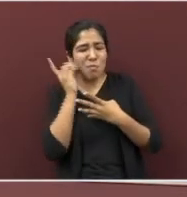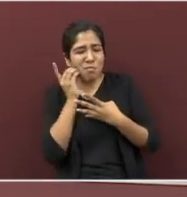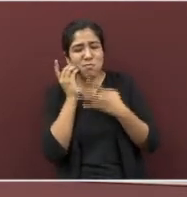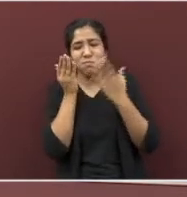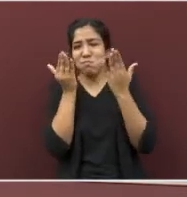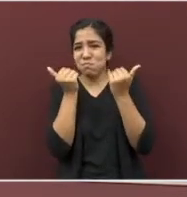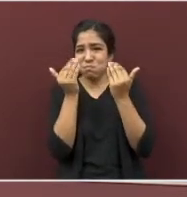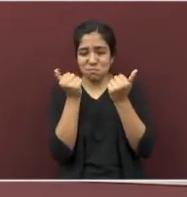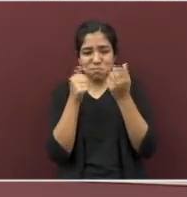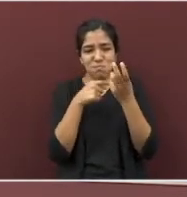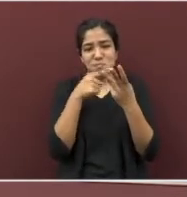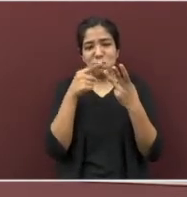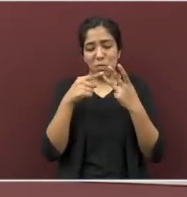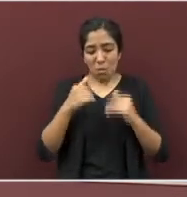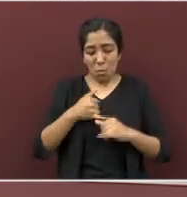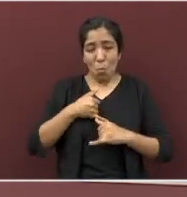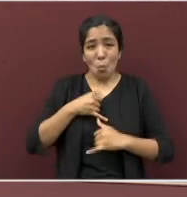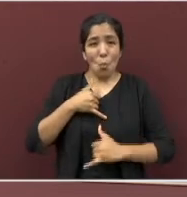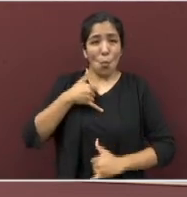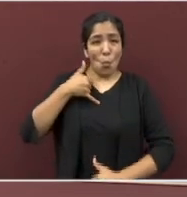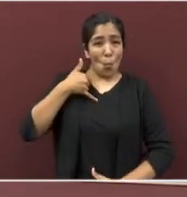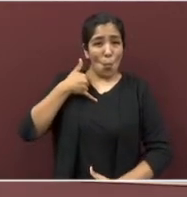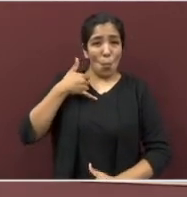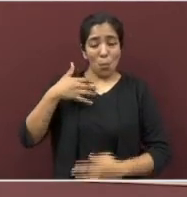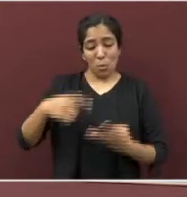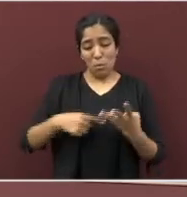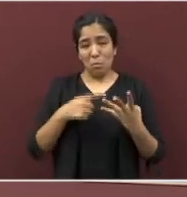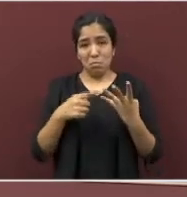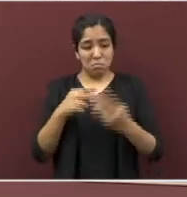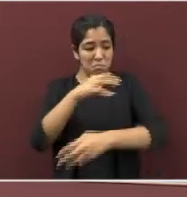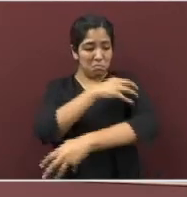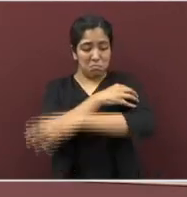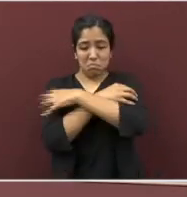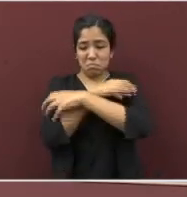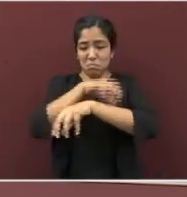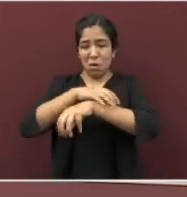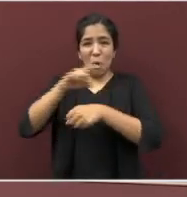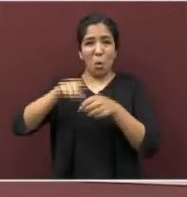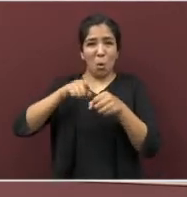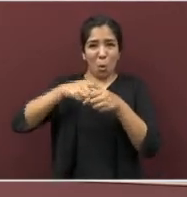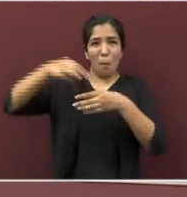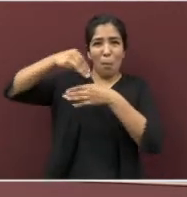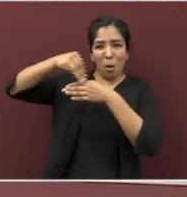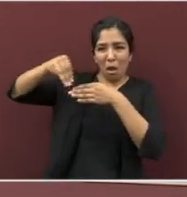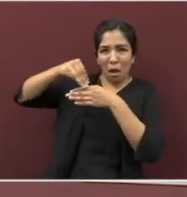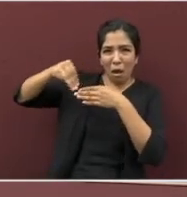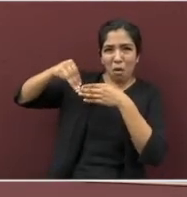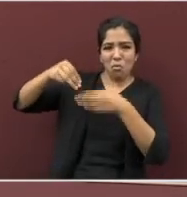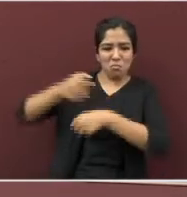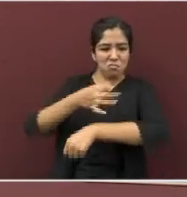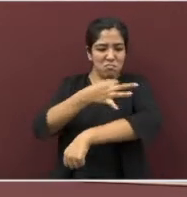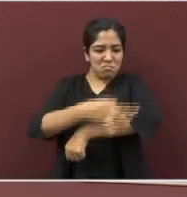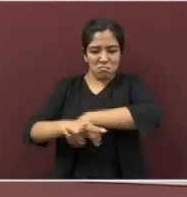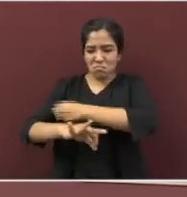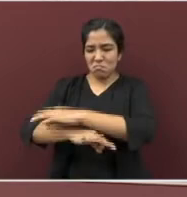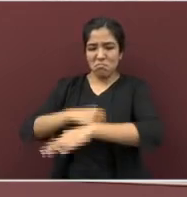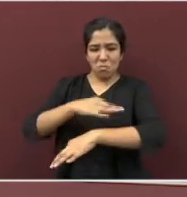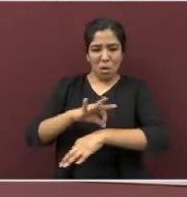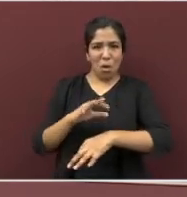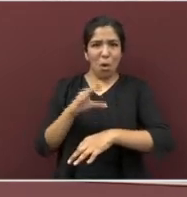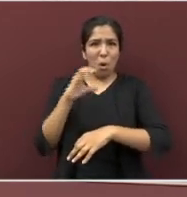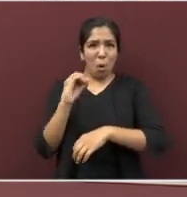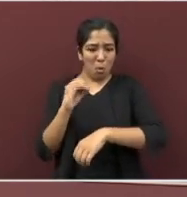pérdida de peso moretones cicatrices o quemaduras higiene deficiente